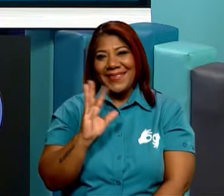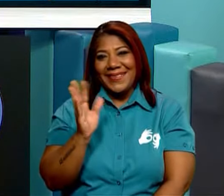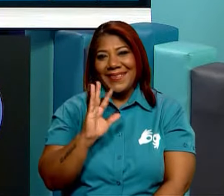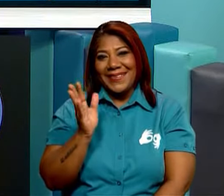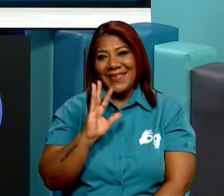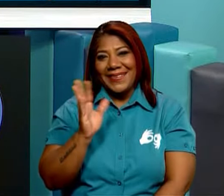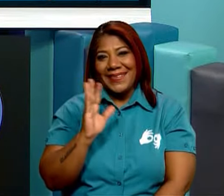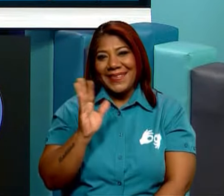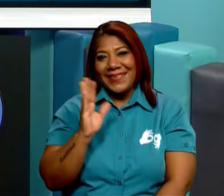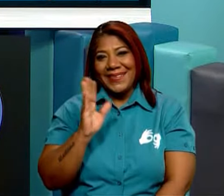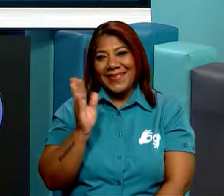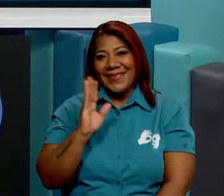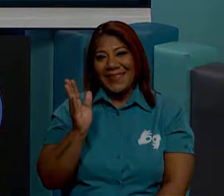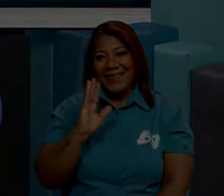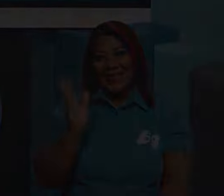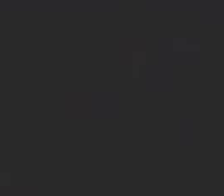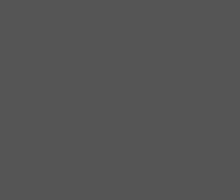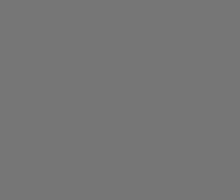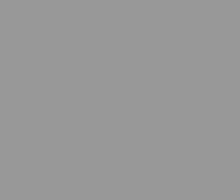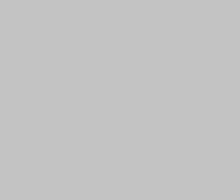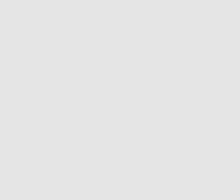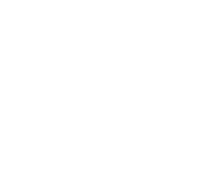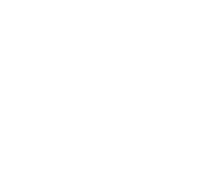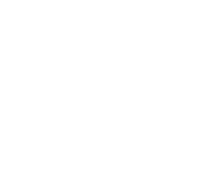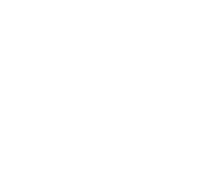Chao, chao.